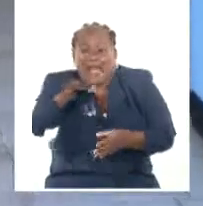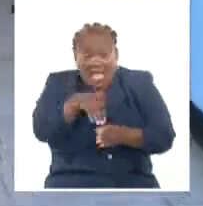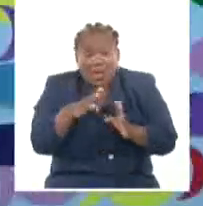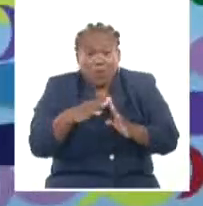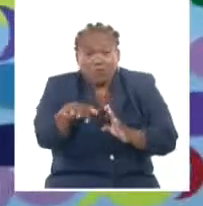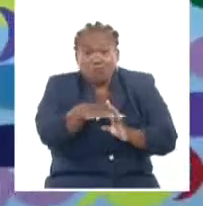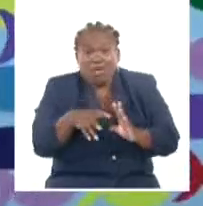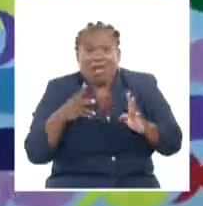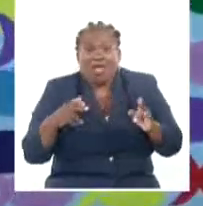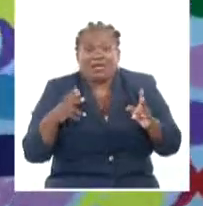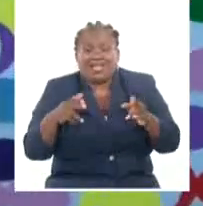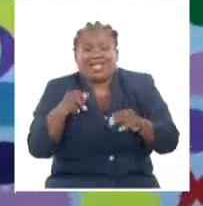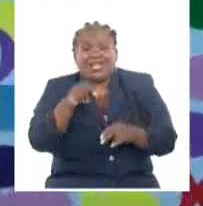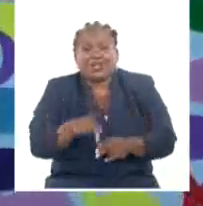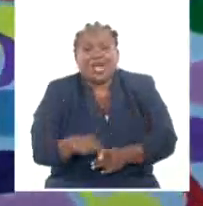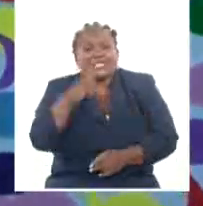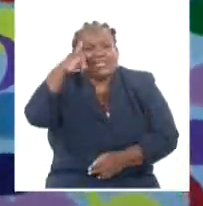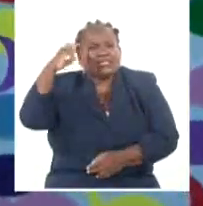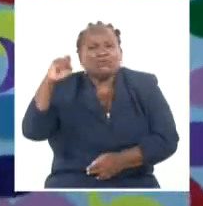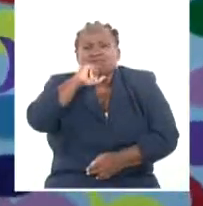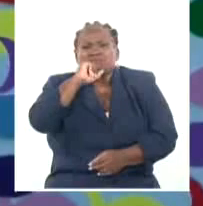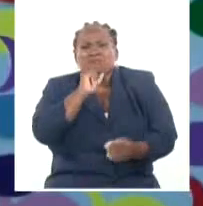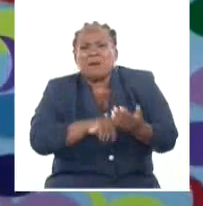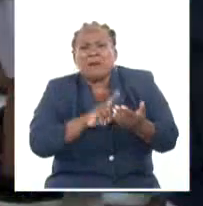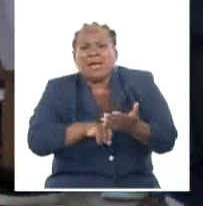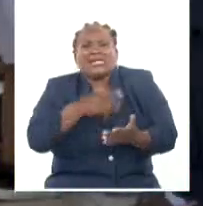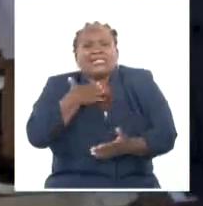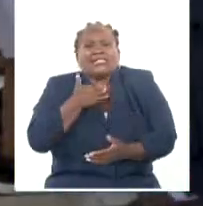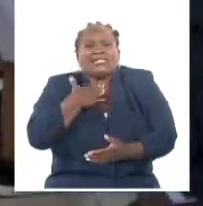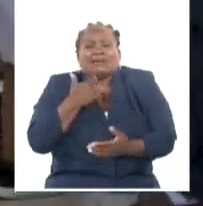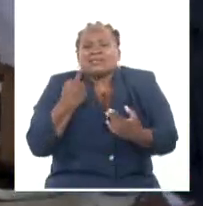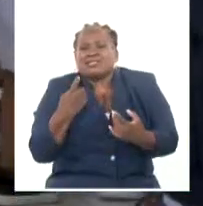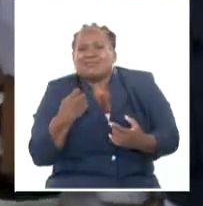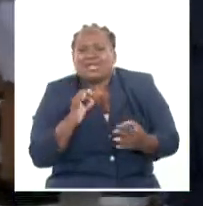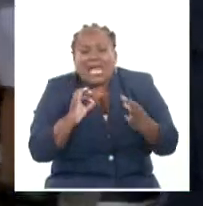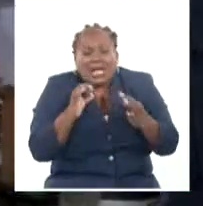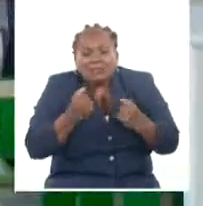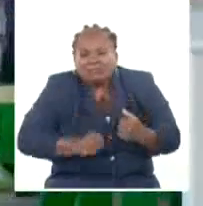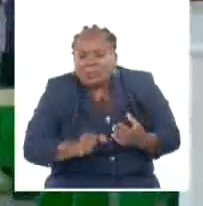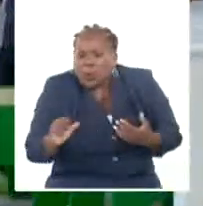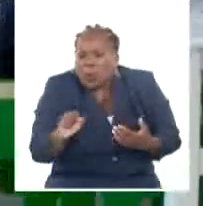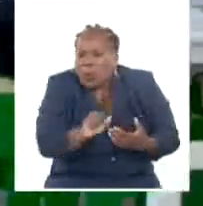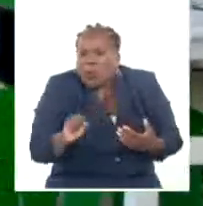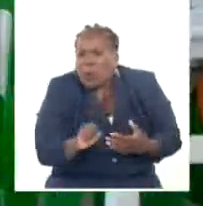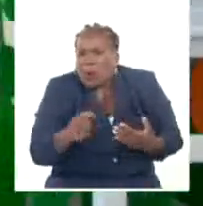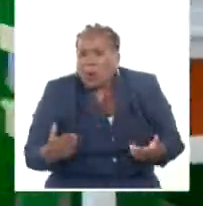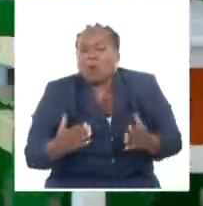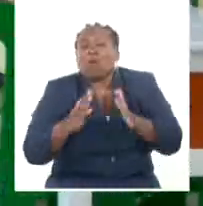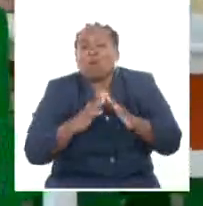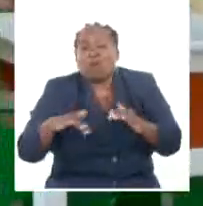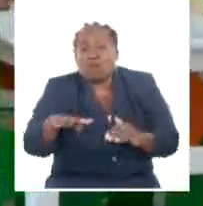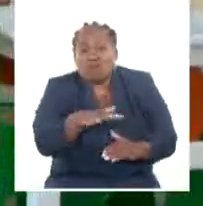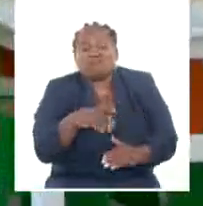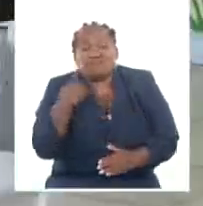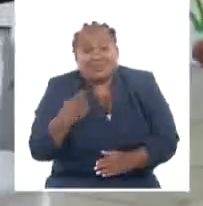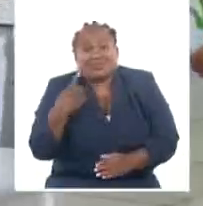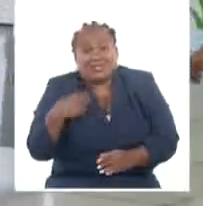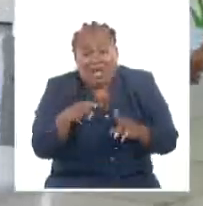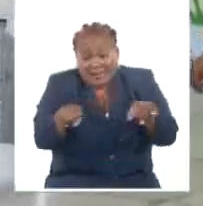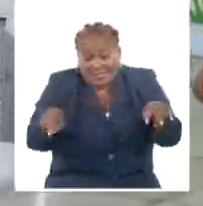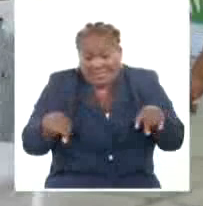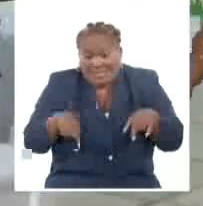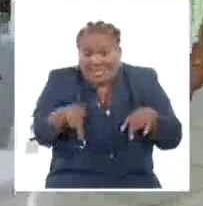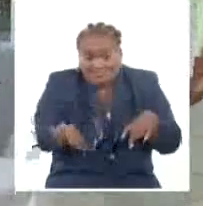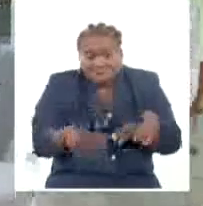hace realidad el anhelo de madres trabajadoras de Joven Club y de algunas de la comunidad que demandaban la creación de un espacio